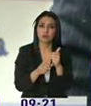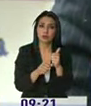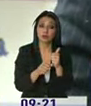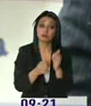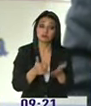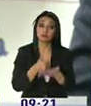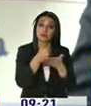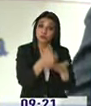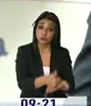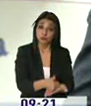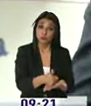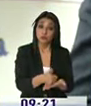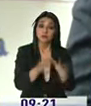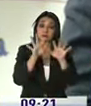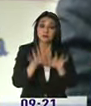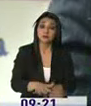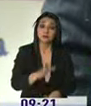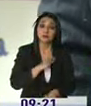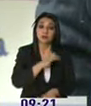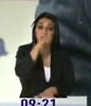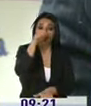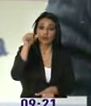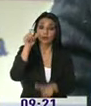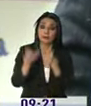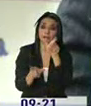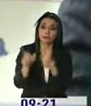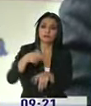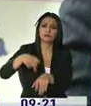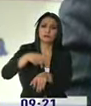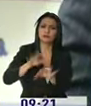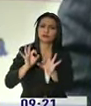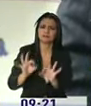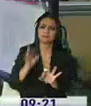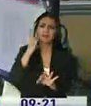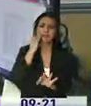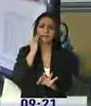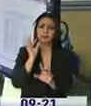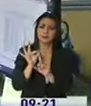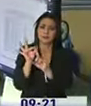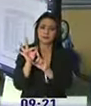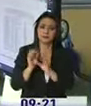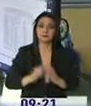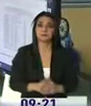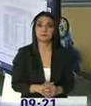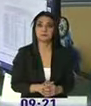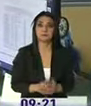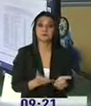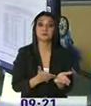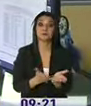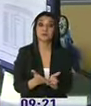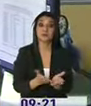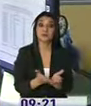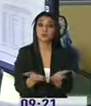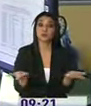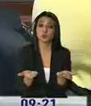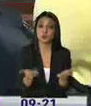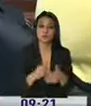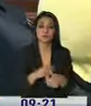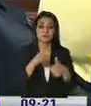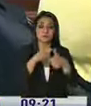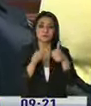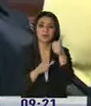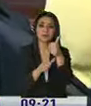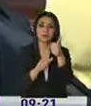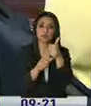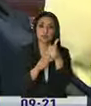brindar la Secretaría Técnica de Drogas con personal calificado al respecto. Entre los servicios con los que cuentan estarán la